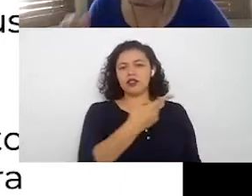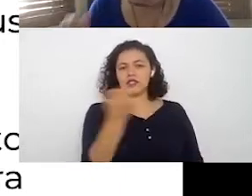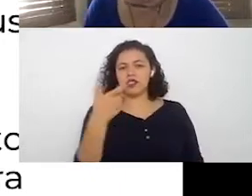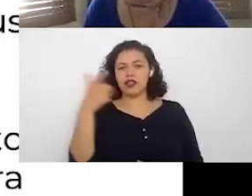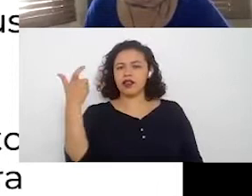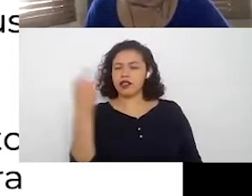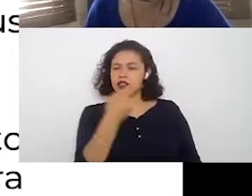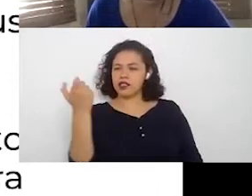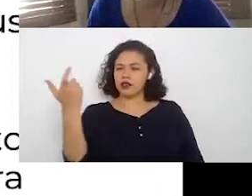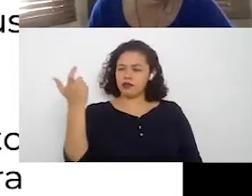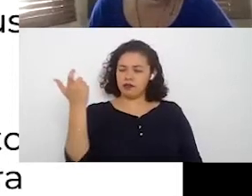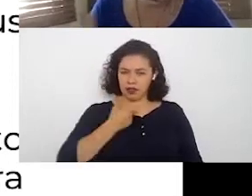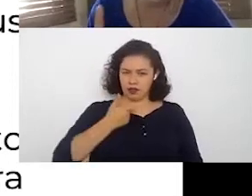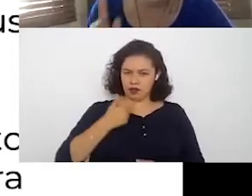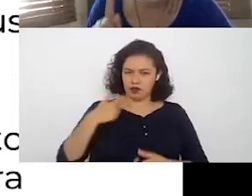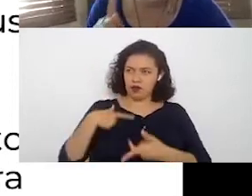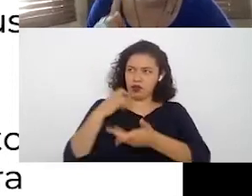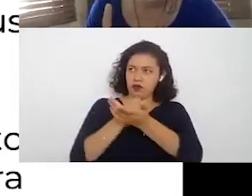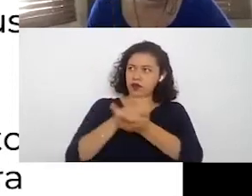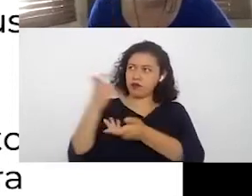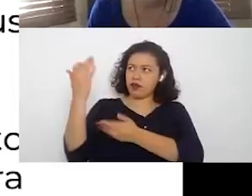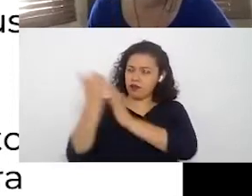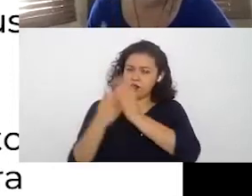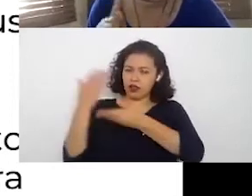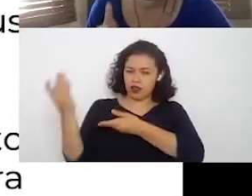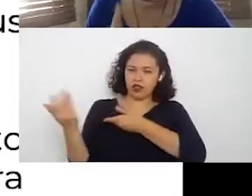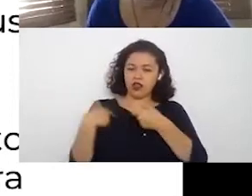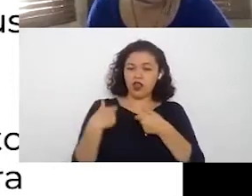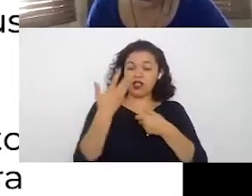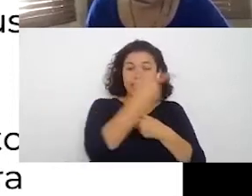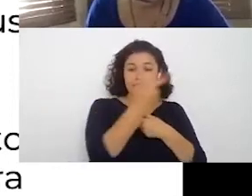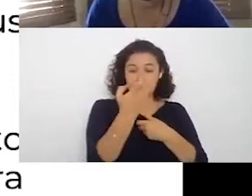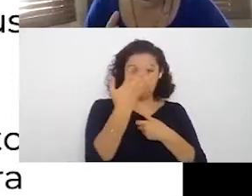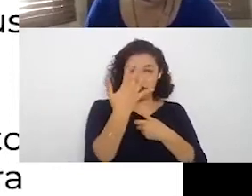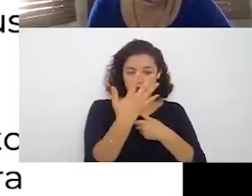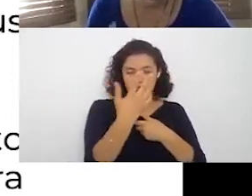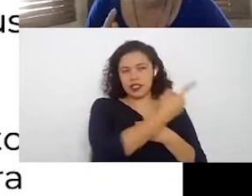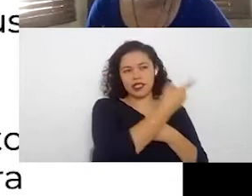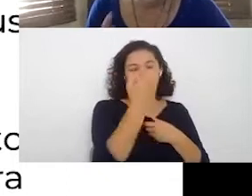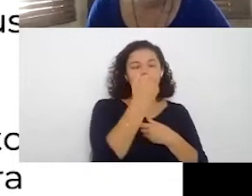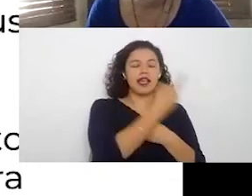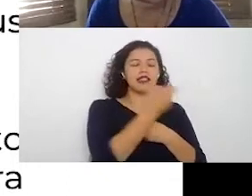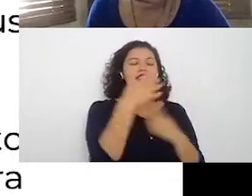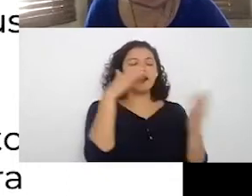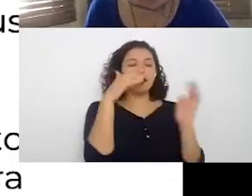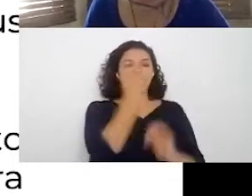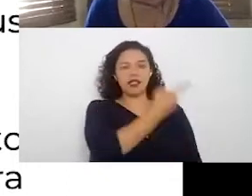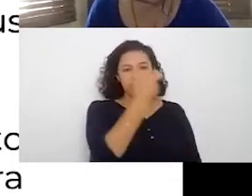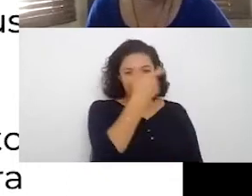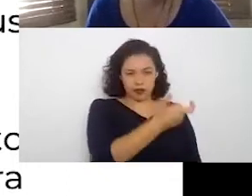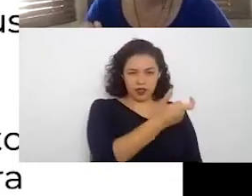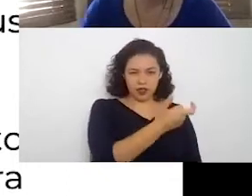de impuestos y solamente el 5% de esos 100 pesos puede ir a un gasto